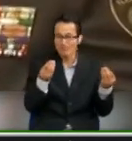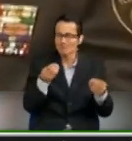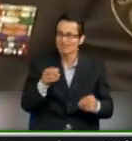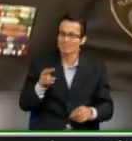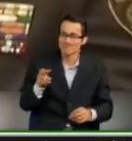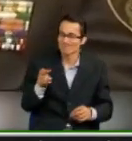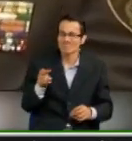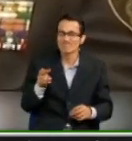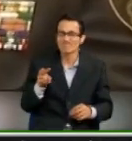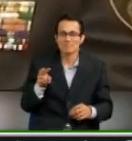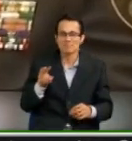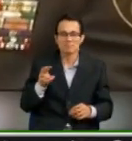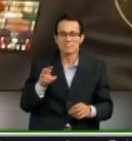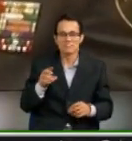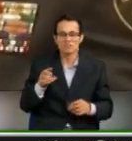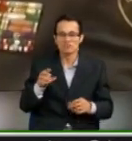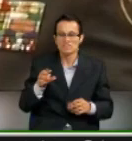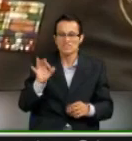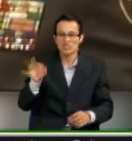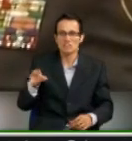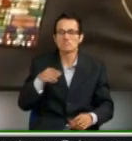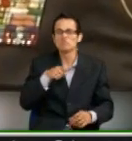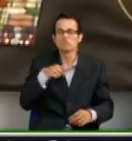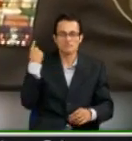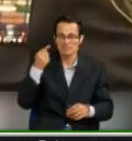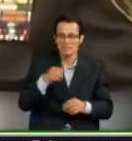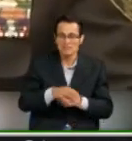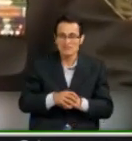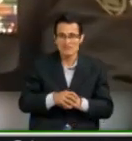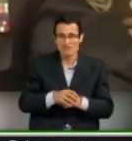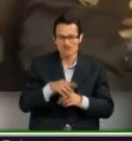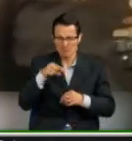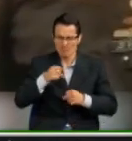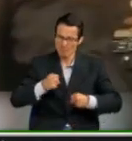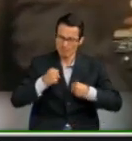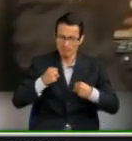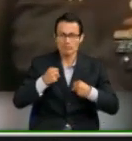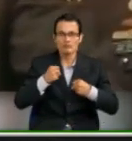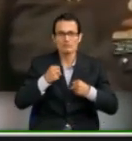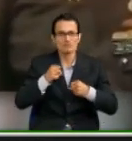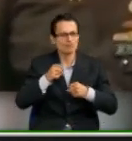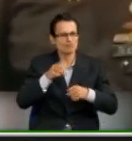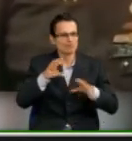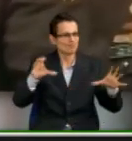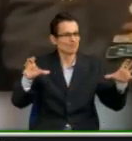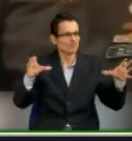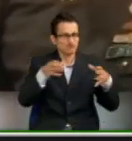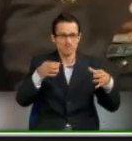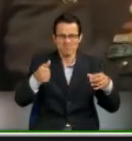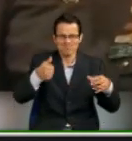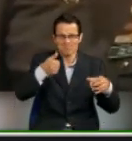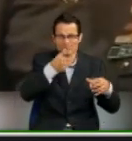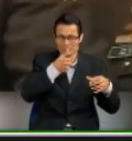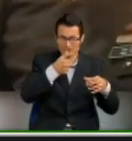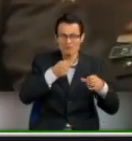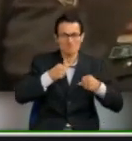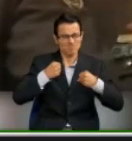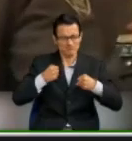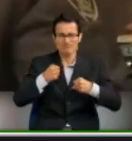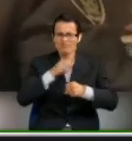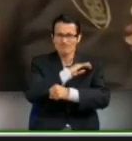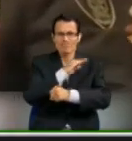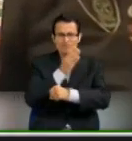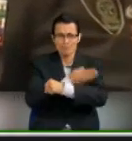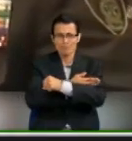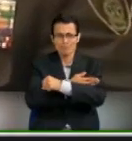desvertebrar, fisurar este sólido Cuerpo de Generales. Esta policía